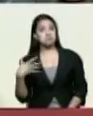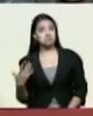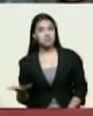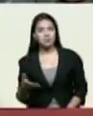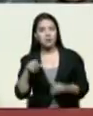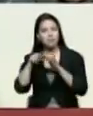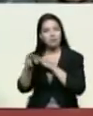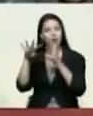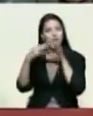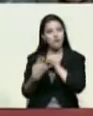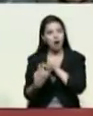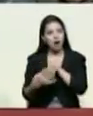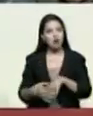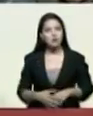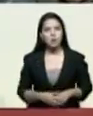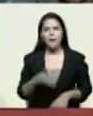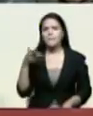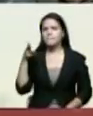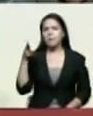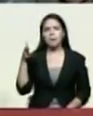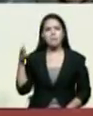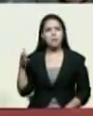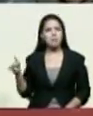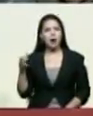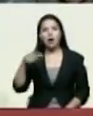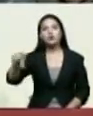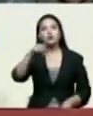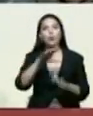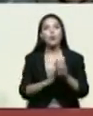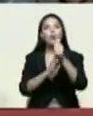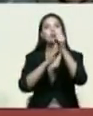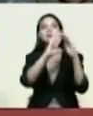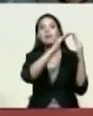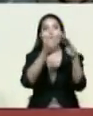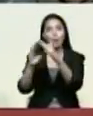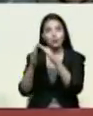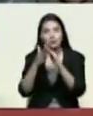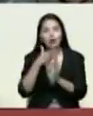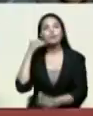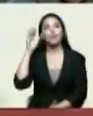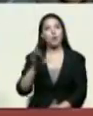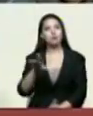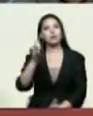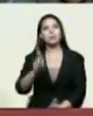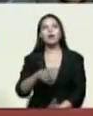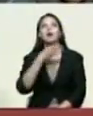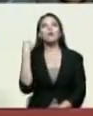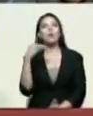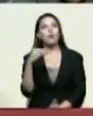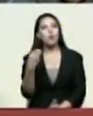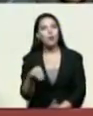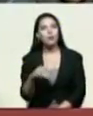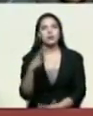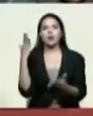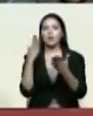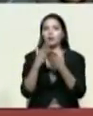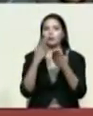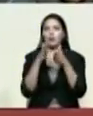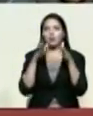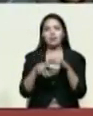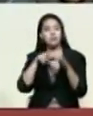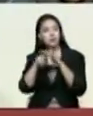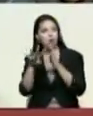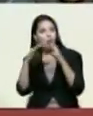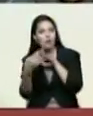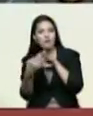los barrios, a asesinar a los líderes comunitarios, a los jóvenes, a los estudiantes, se metieron a los barrios